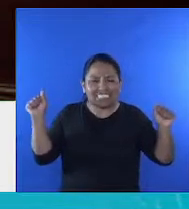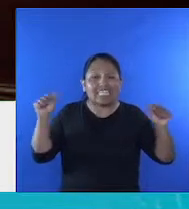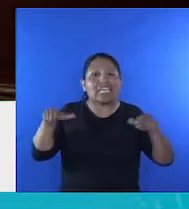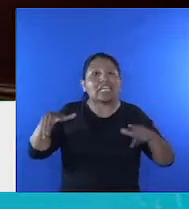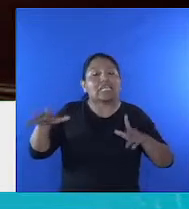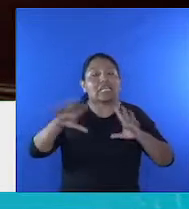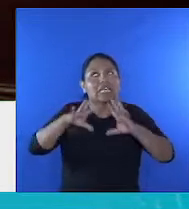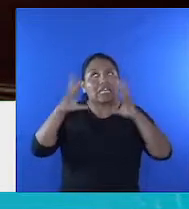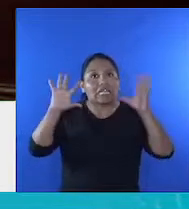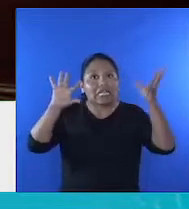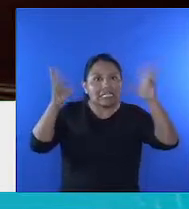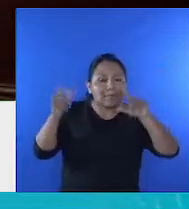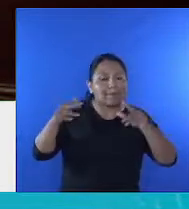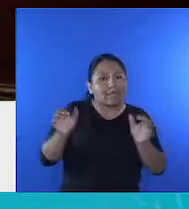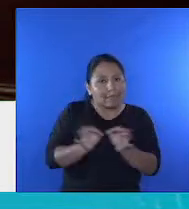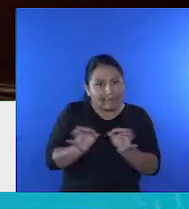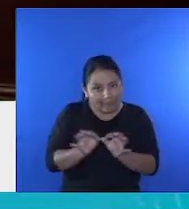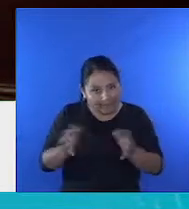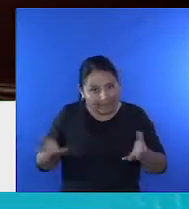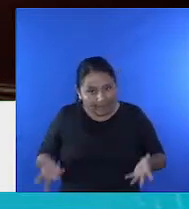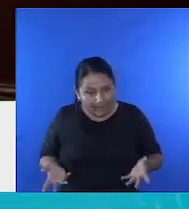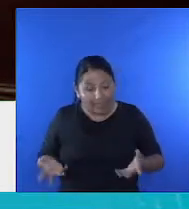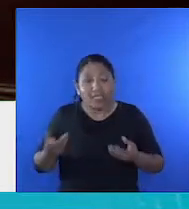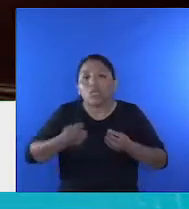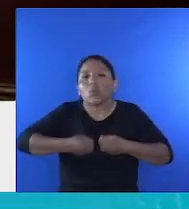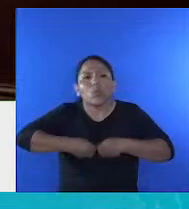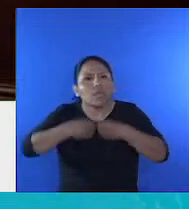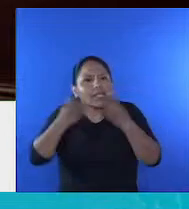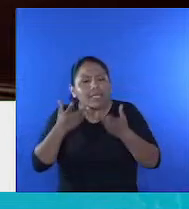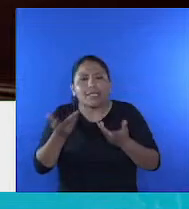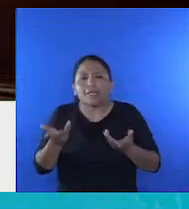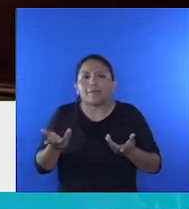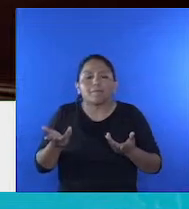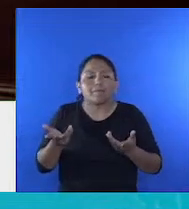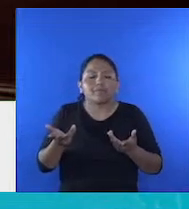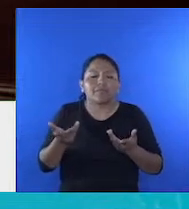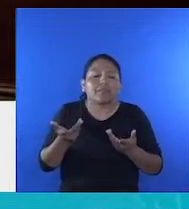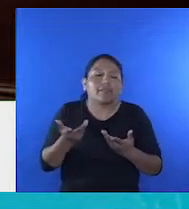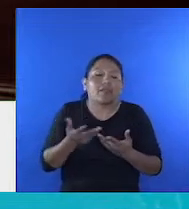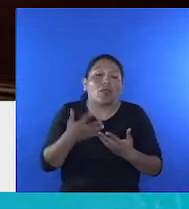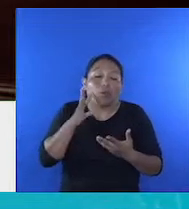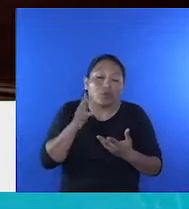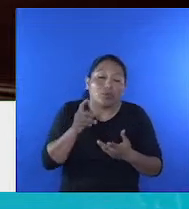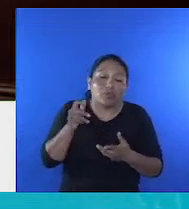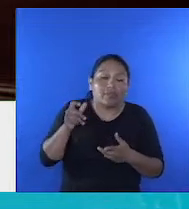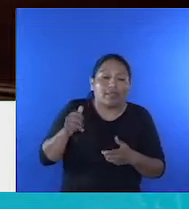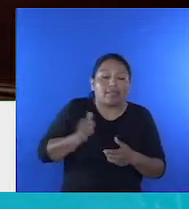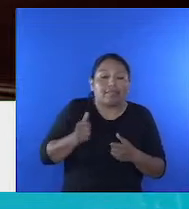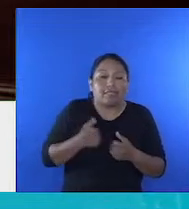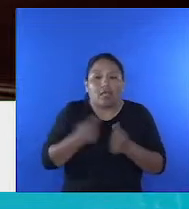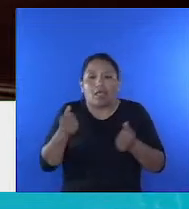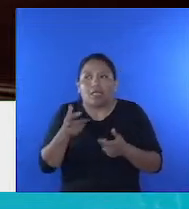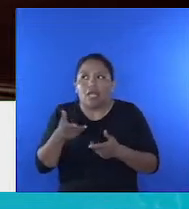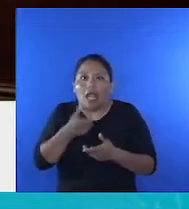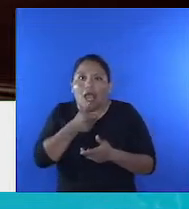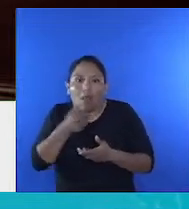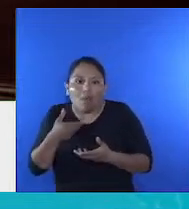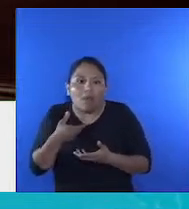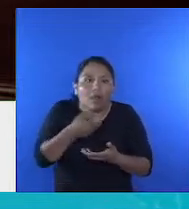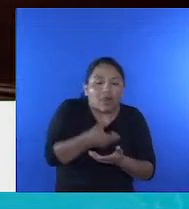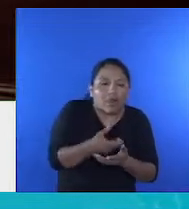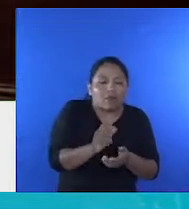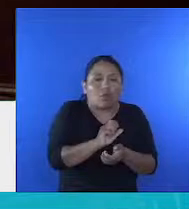Malvinas, digamos, ¿no? Y a cualquiera que osara, porque obviamente en la valentía de muchos de los soldados le acercaban agua,